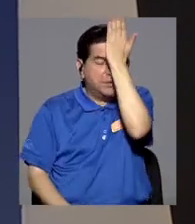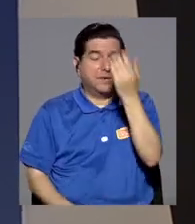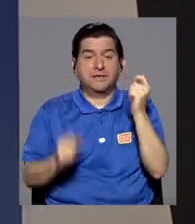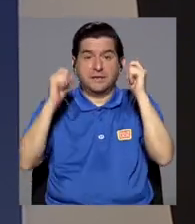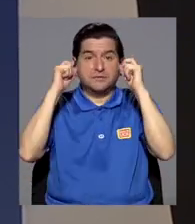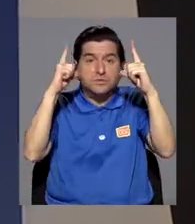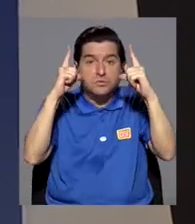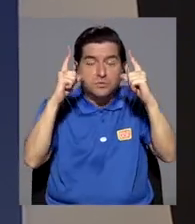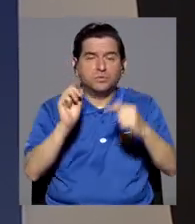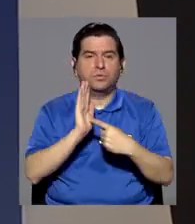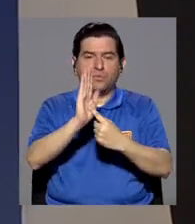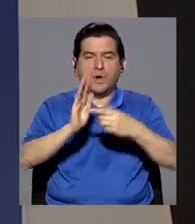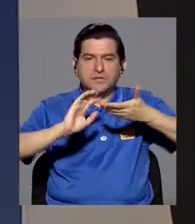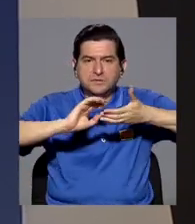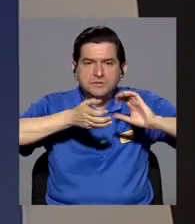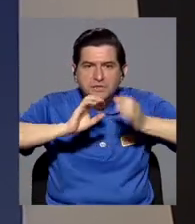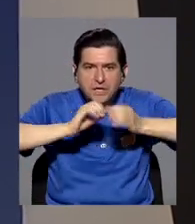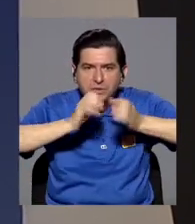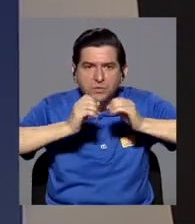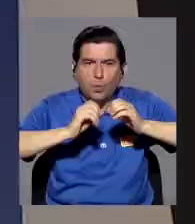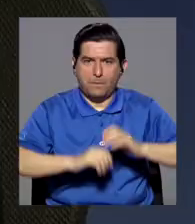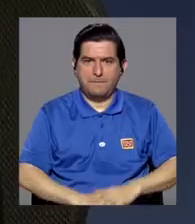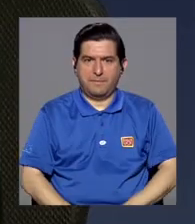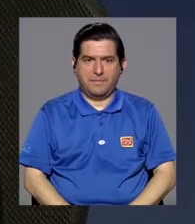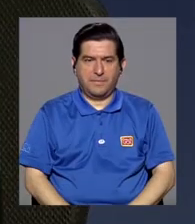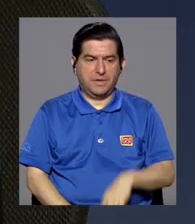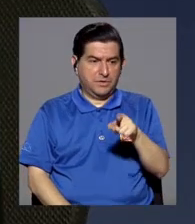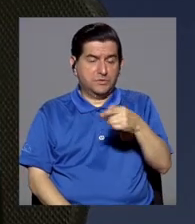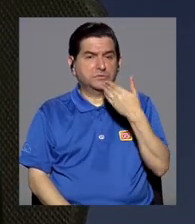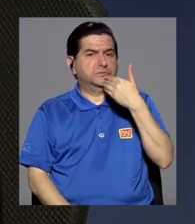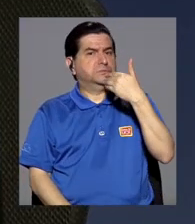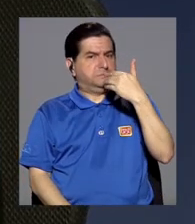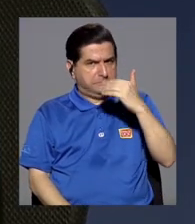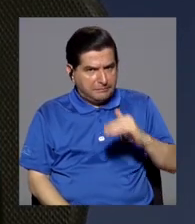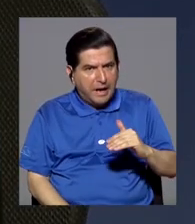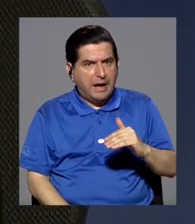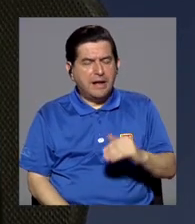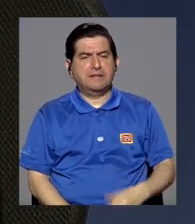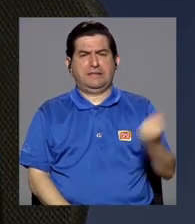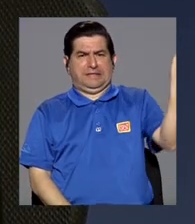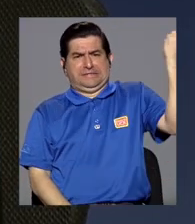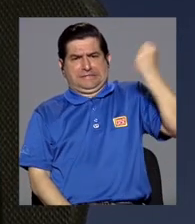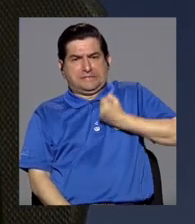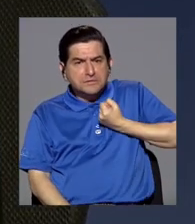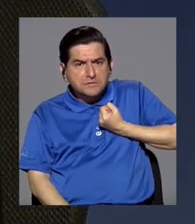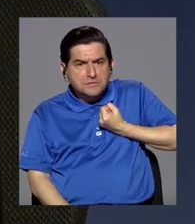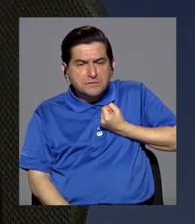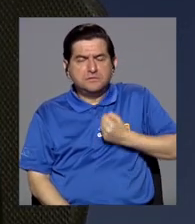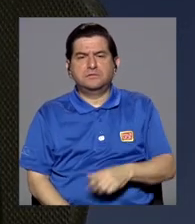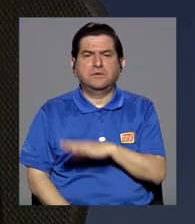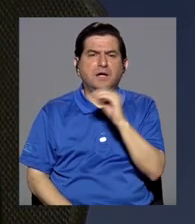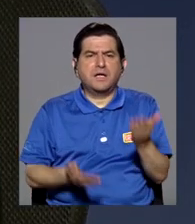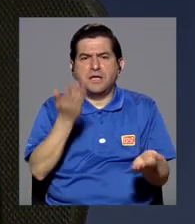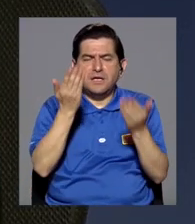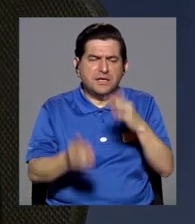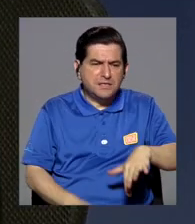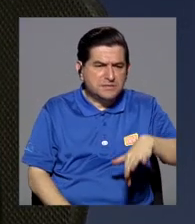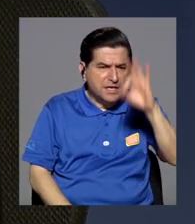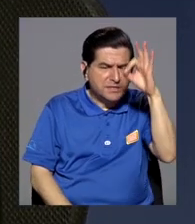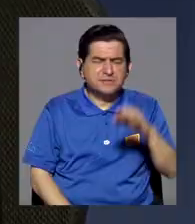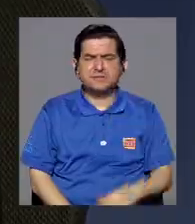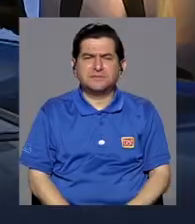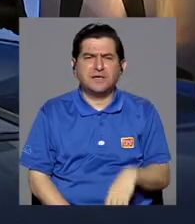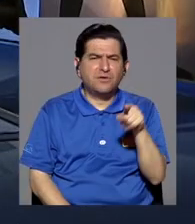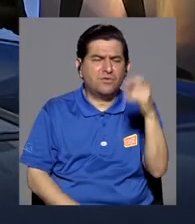sorpresivamente muestran datos malos sobre el suicidio y podría encontrarse en